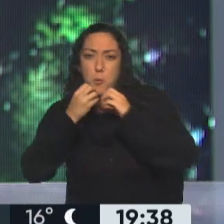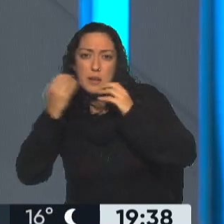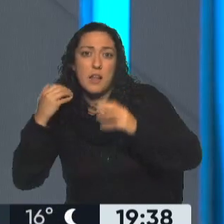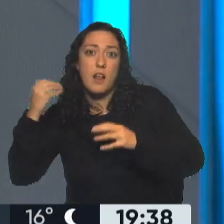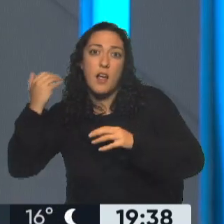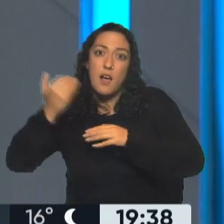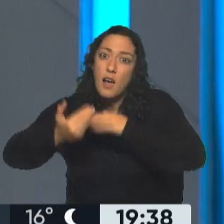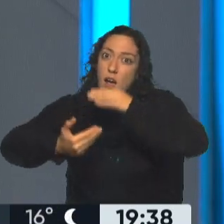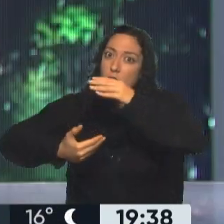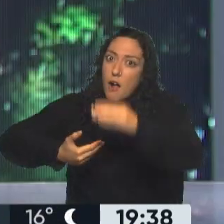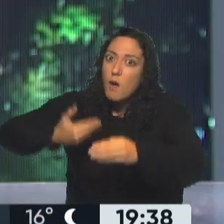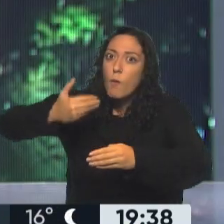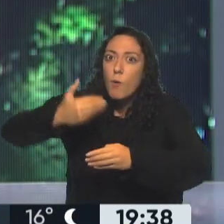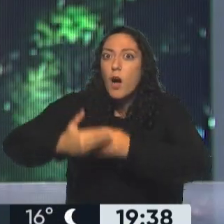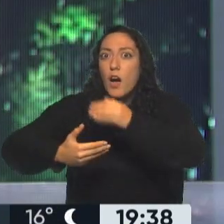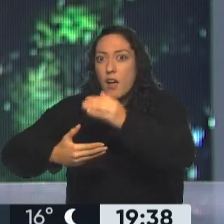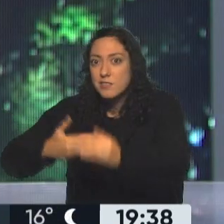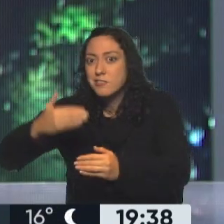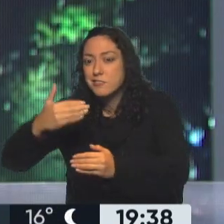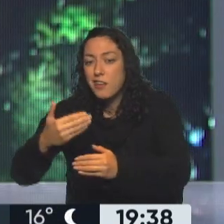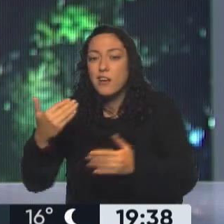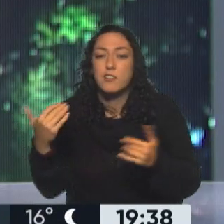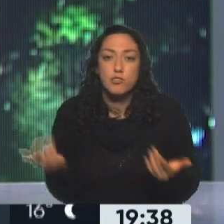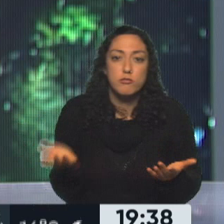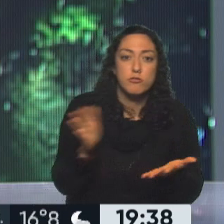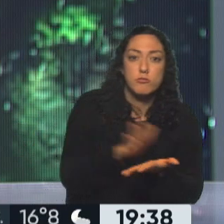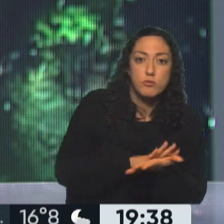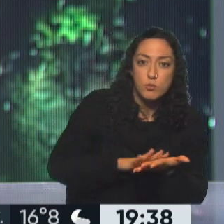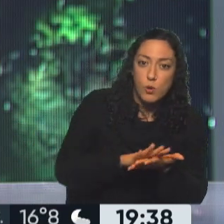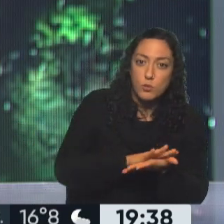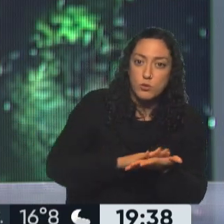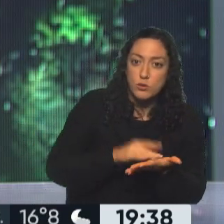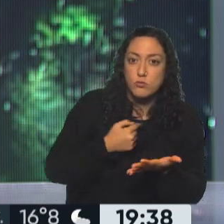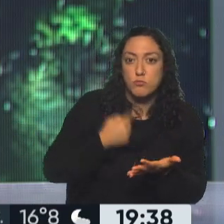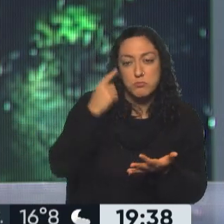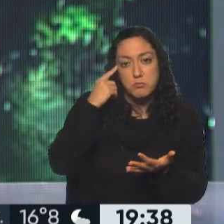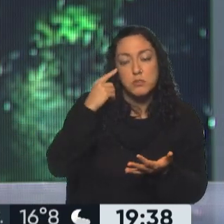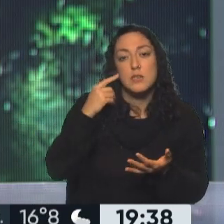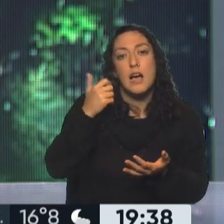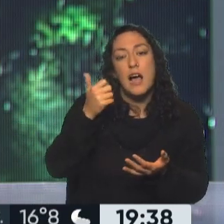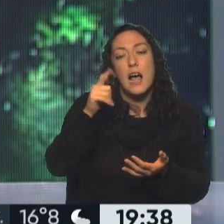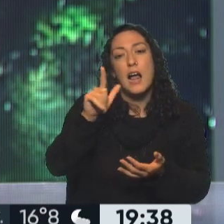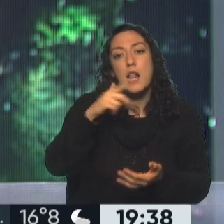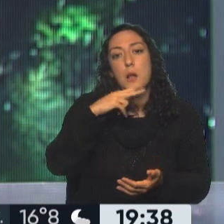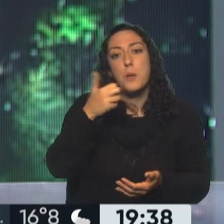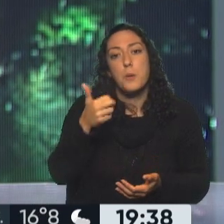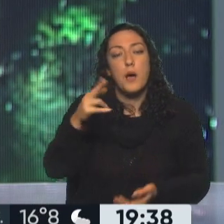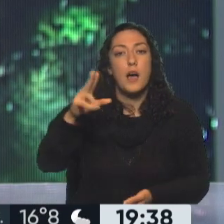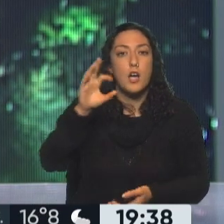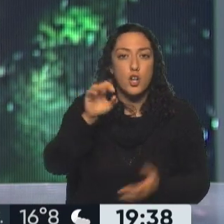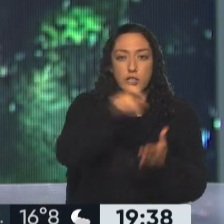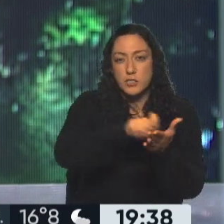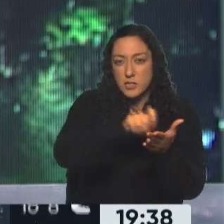avanza y la alternativa, que me parece que lo ve muy bien Álvaro García Linera en todo lo que escribe,